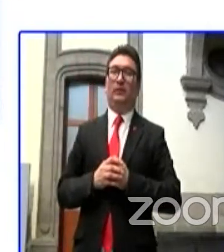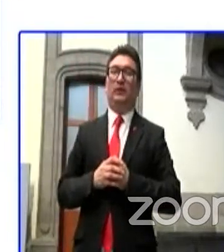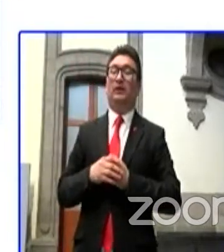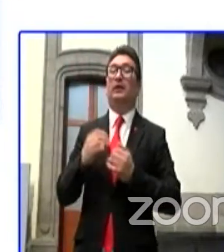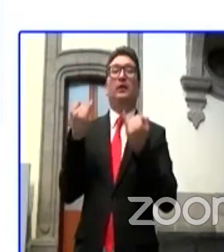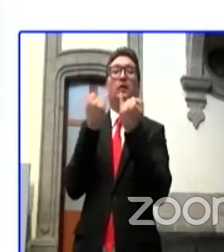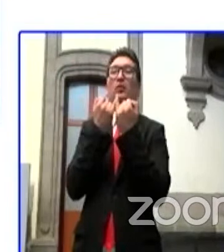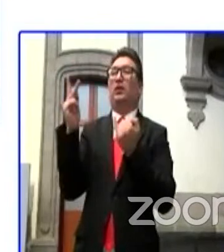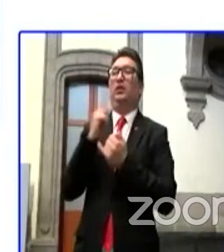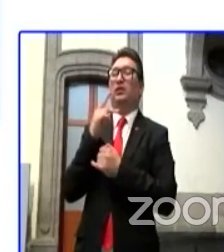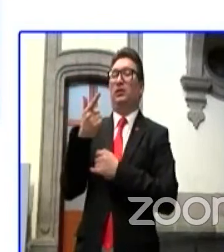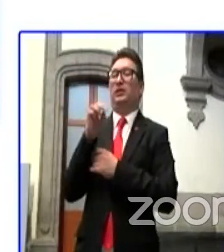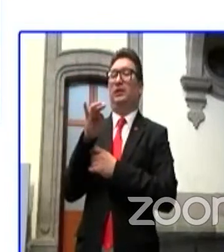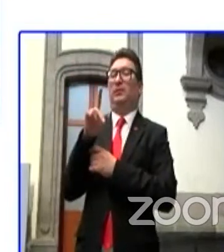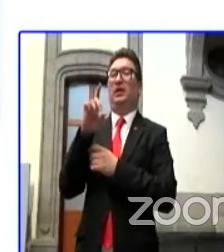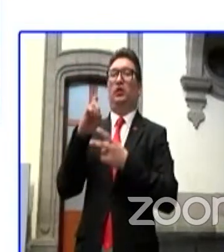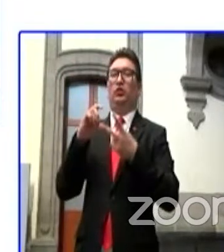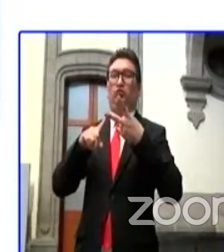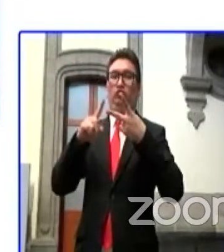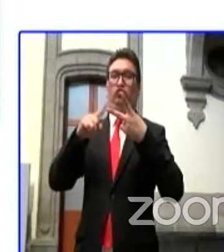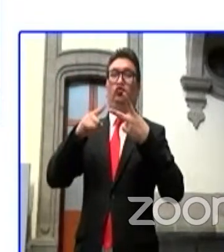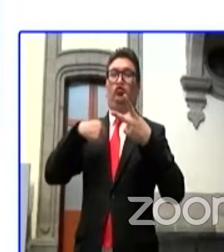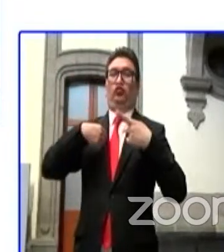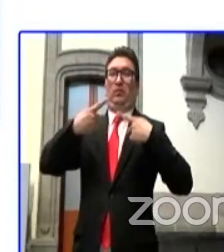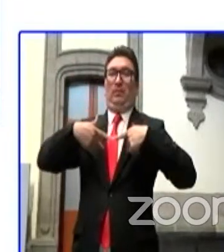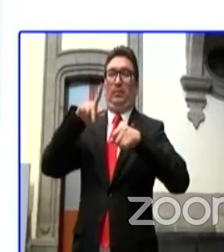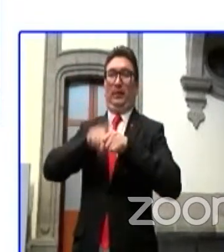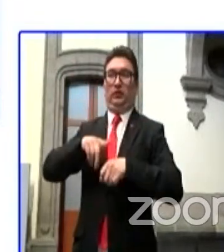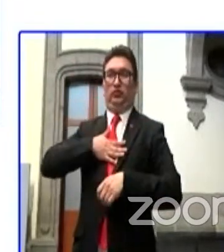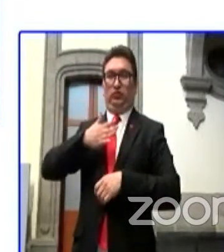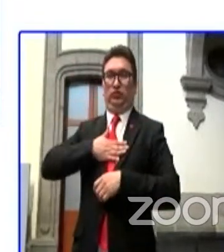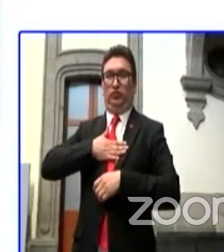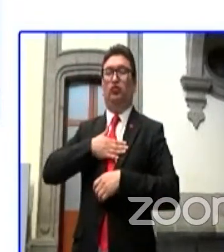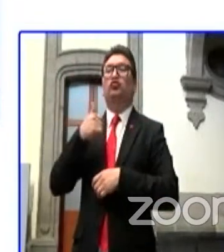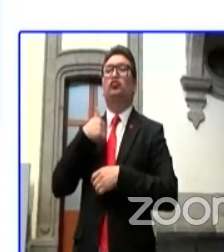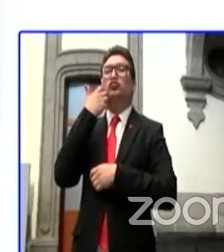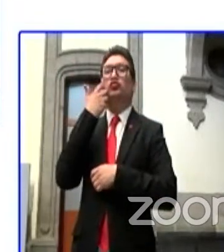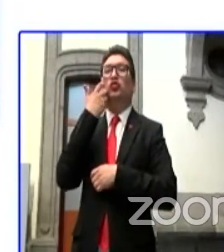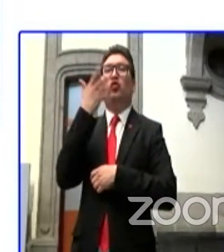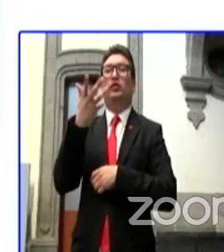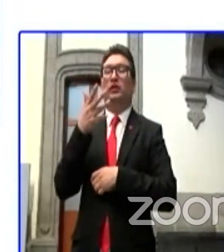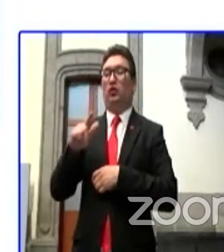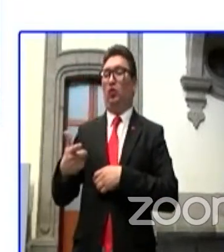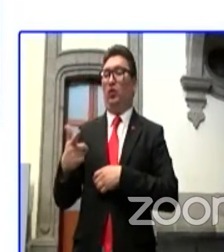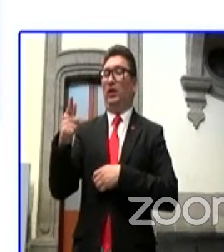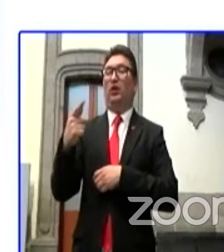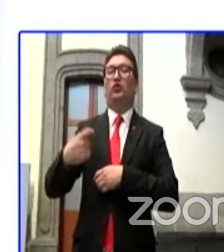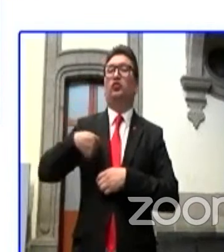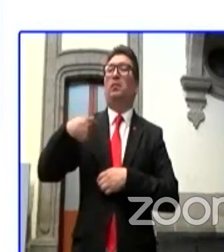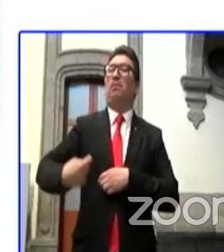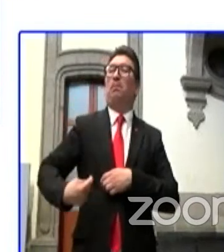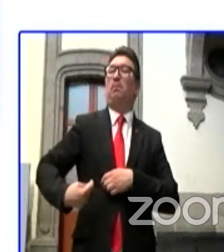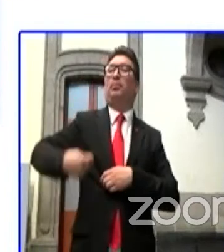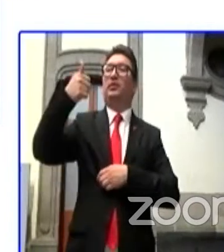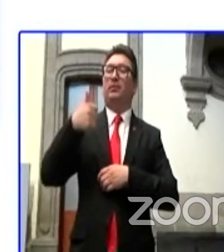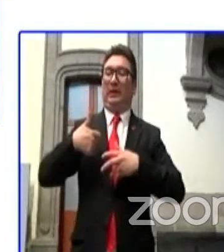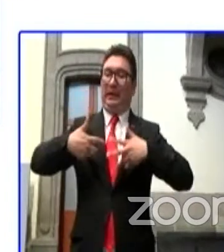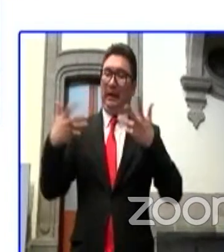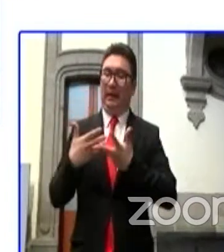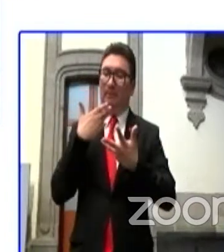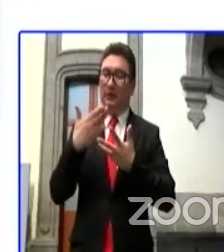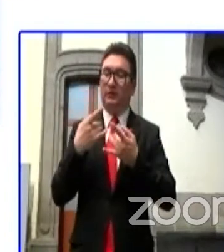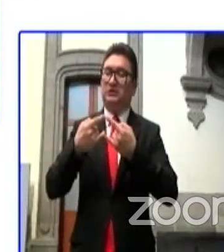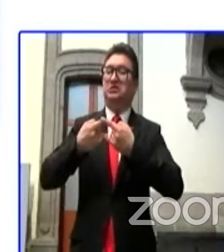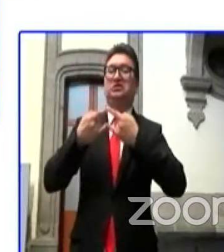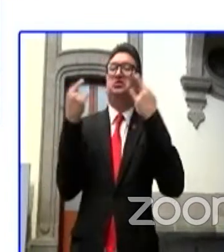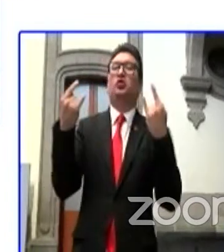como colectivo, me gustaría hacer historia en mi estado, haber dejado historia en mi estado, de ser el